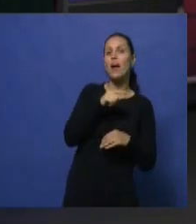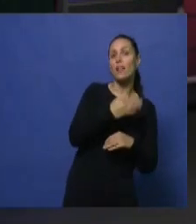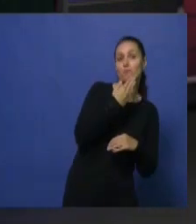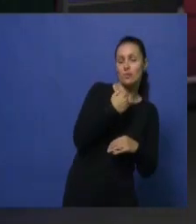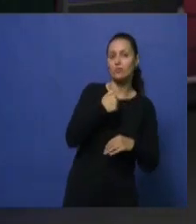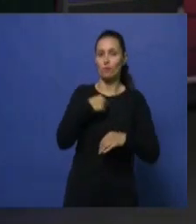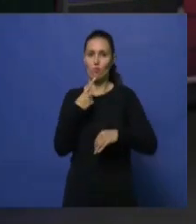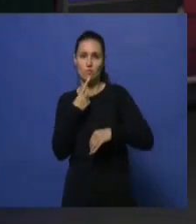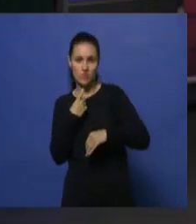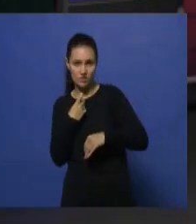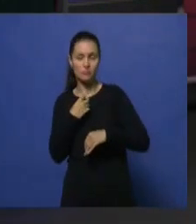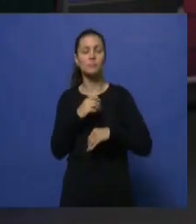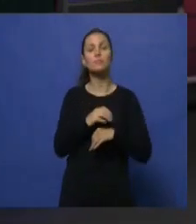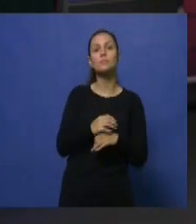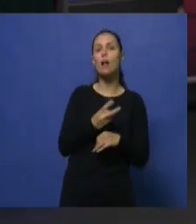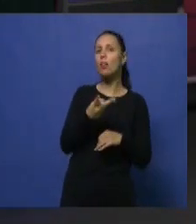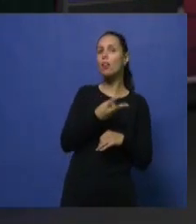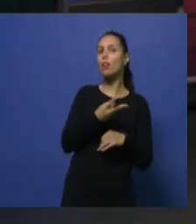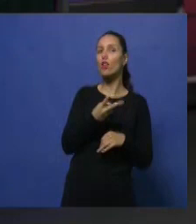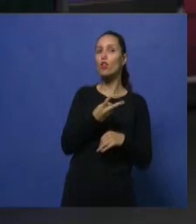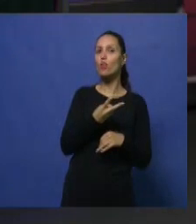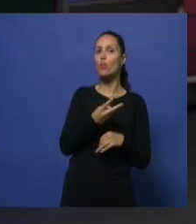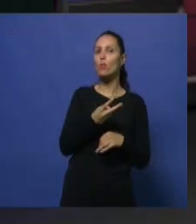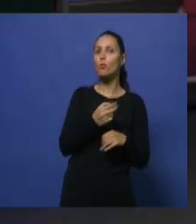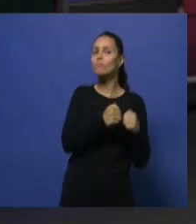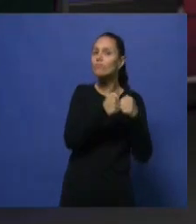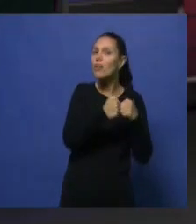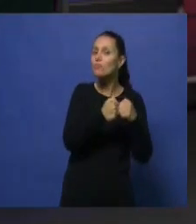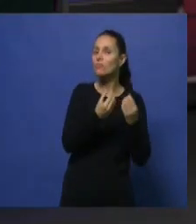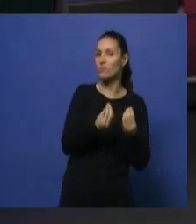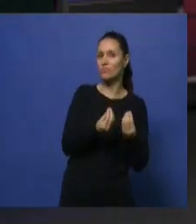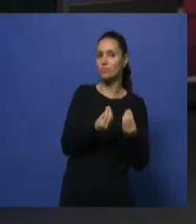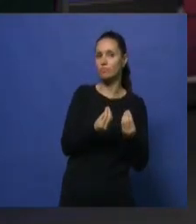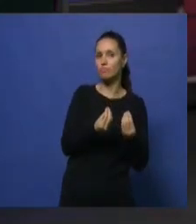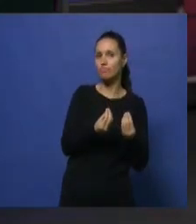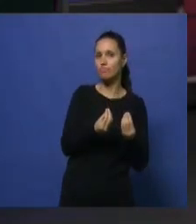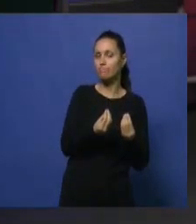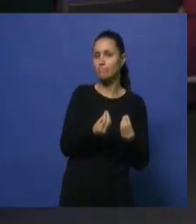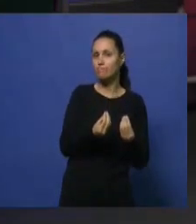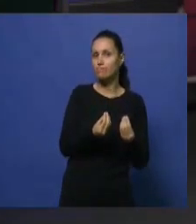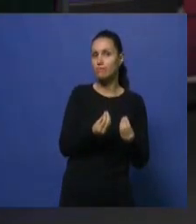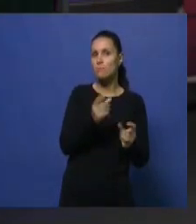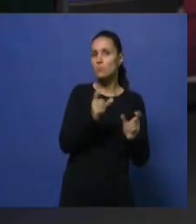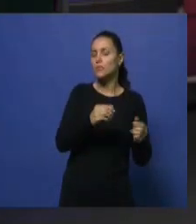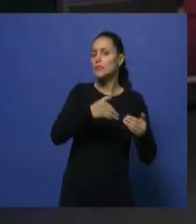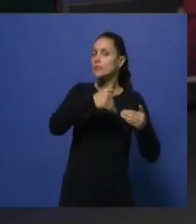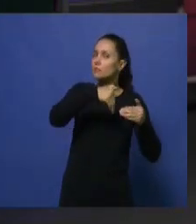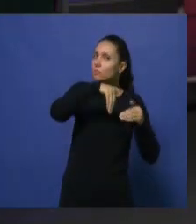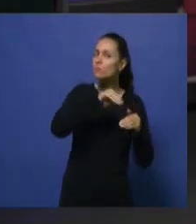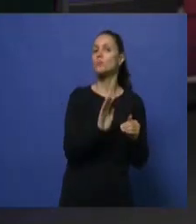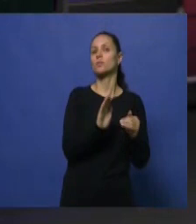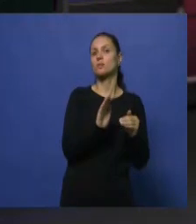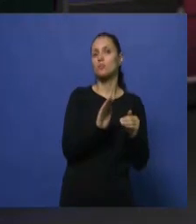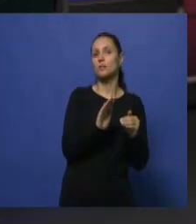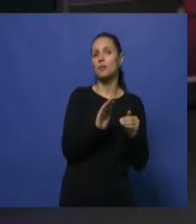buscando de river y los dos consideramos en algo ya nos pasa a la gran mayoría de que ha